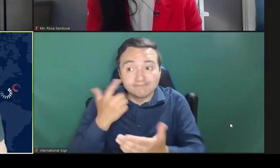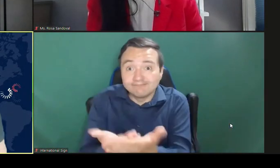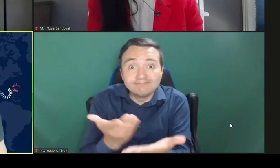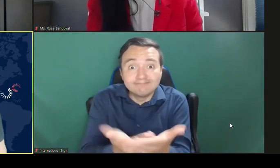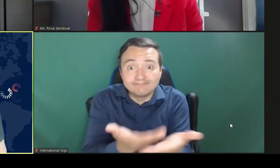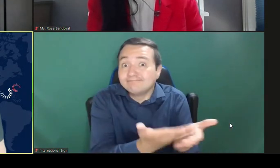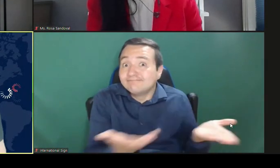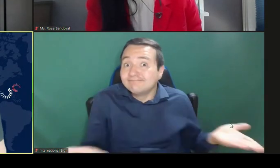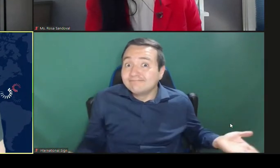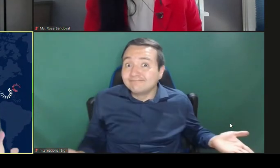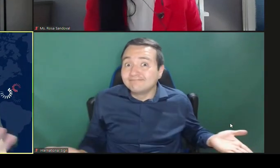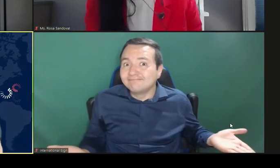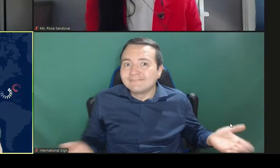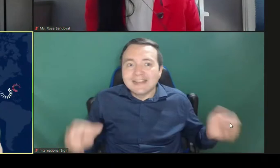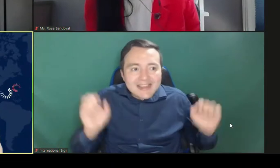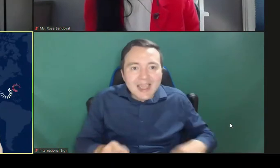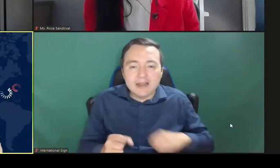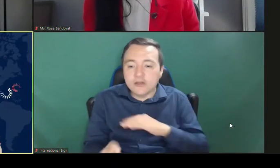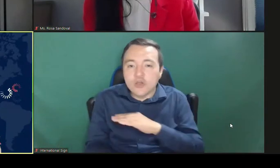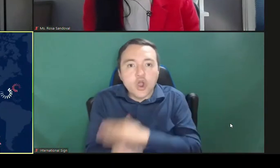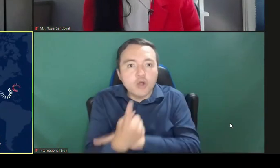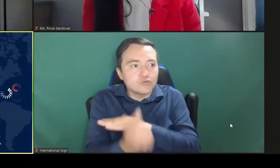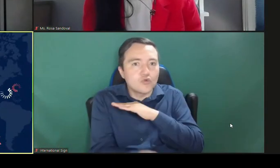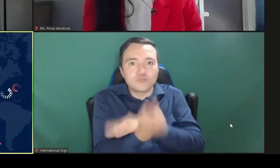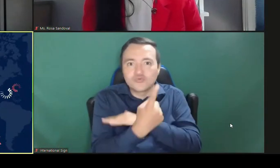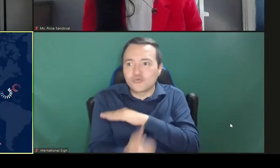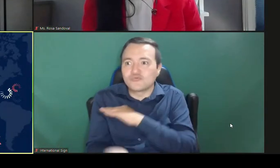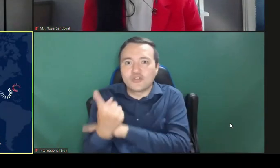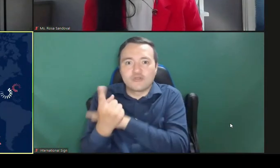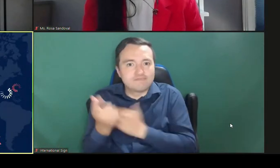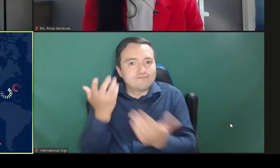presentan una oportunidad muy significativa